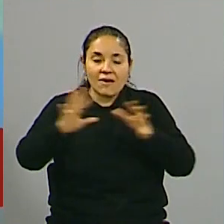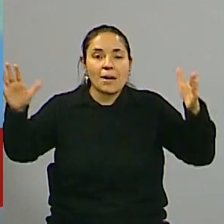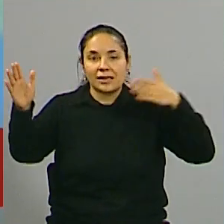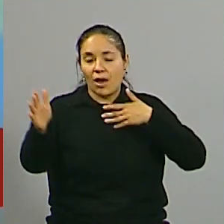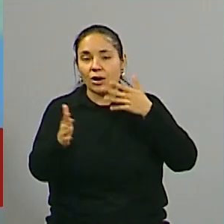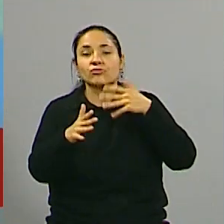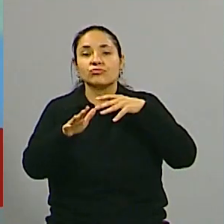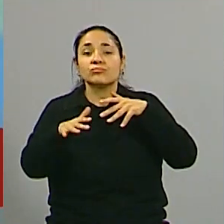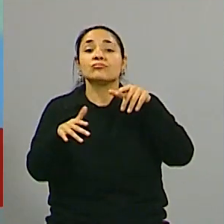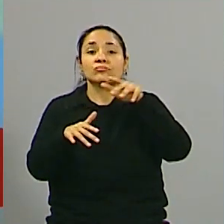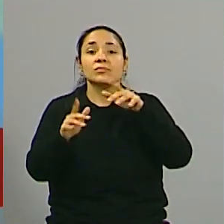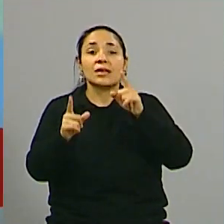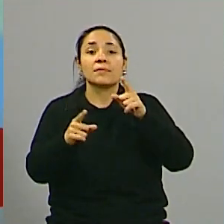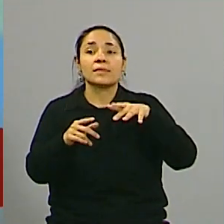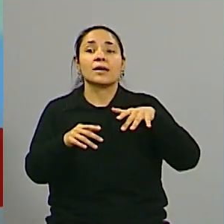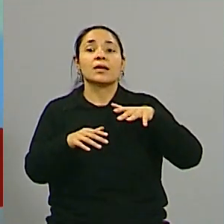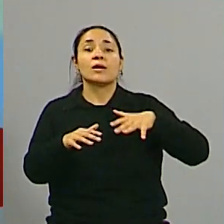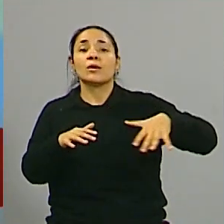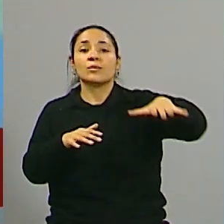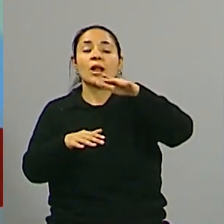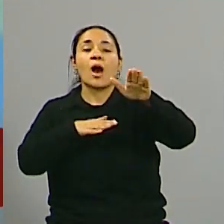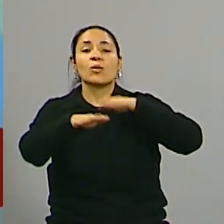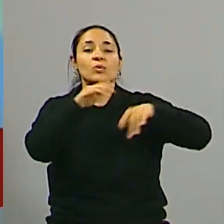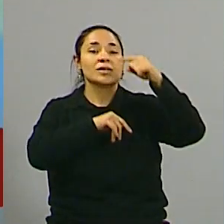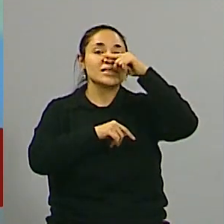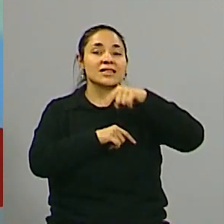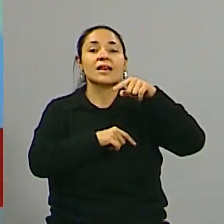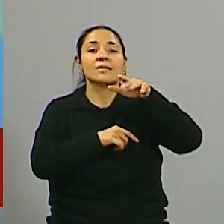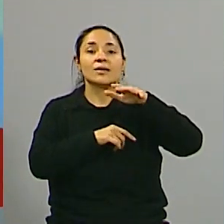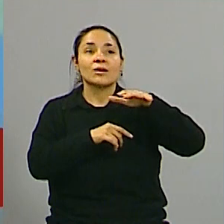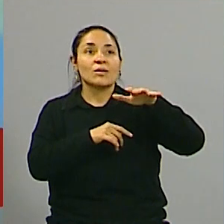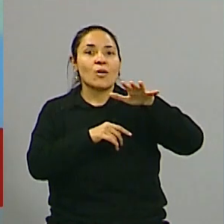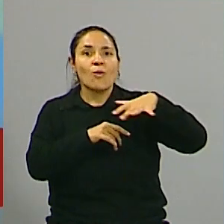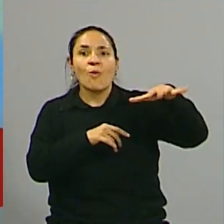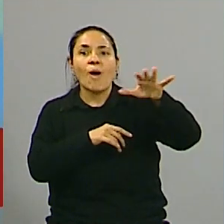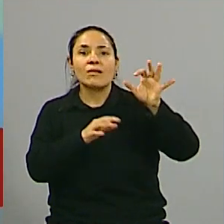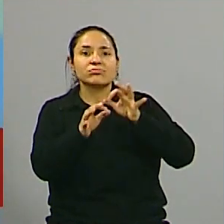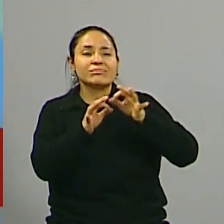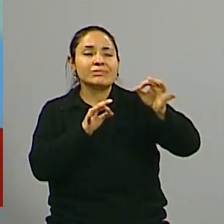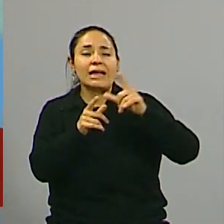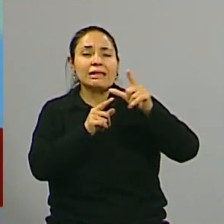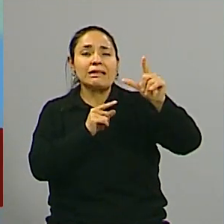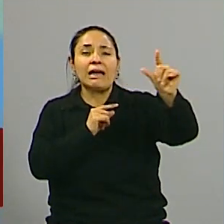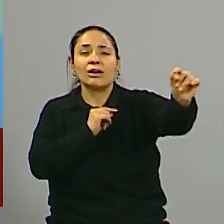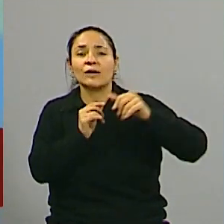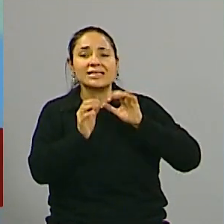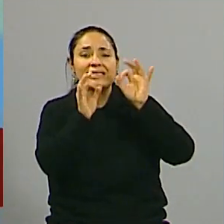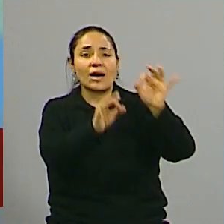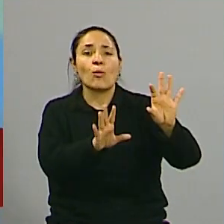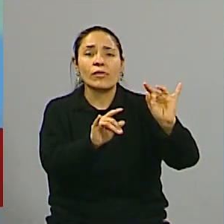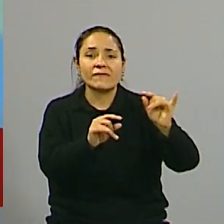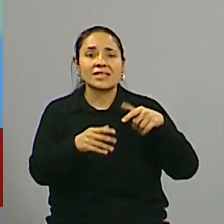con el Fortín que está en la Ruta 7 es muy difícil llegar, y la verdad es que tampoco está promocionado.